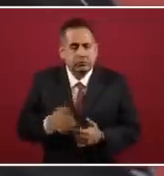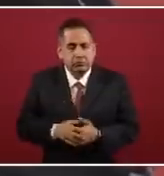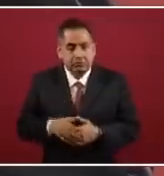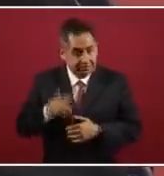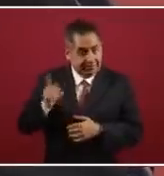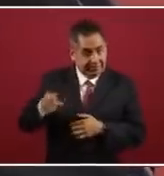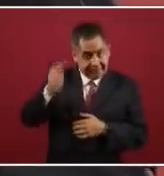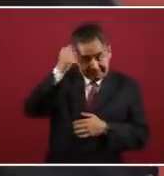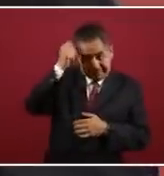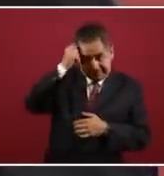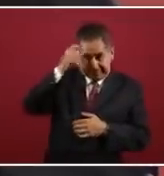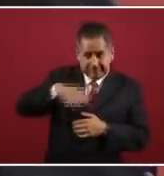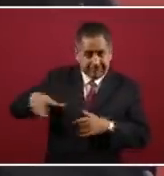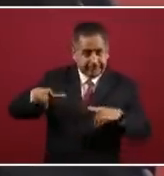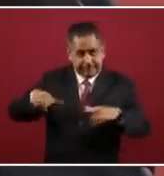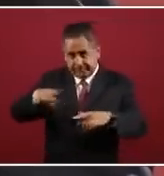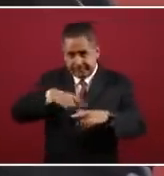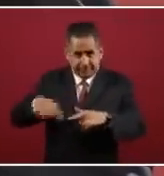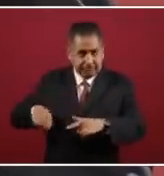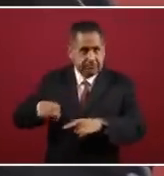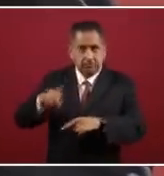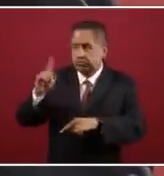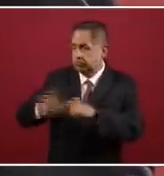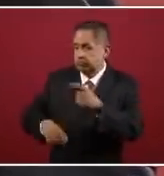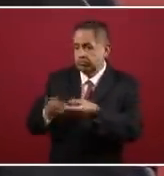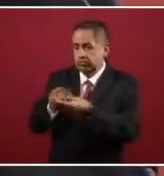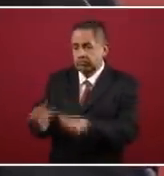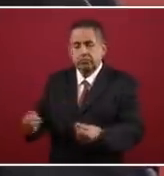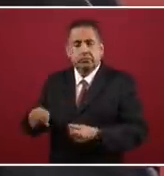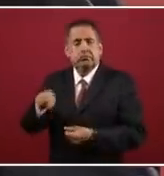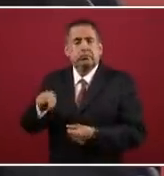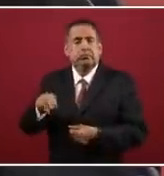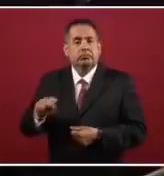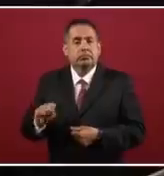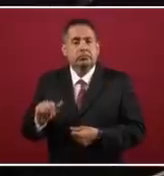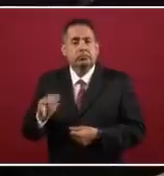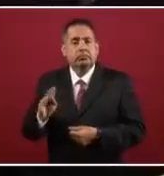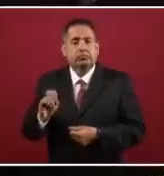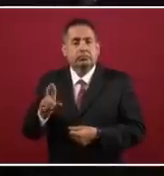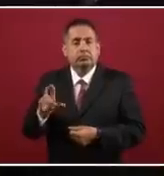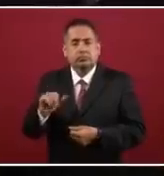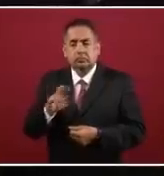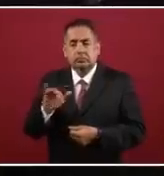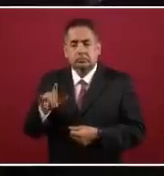acabar con el lago Nabor Carrillo